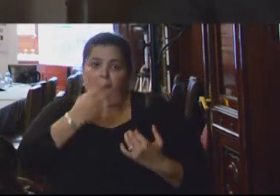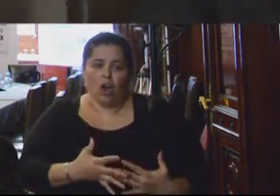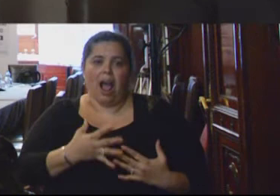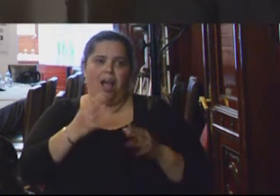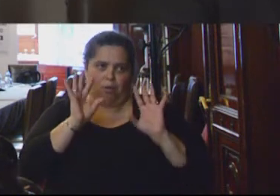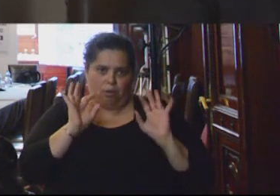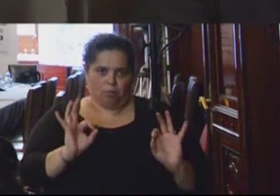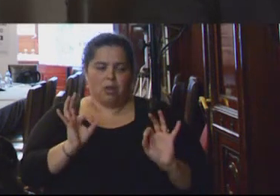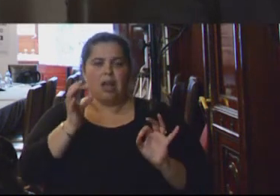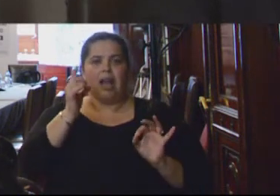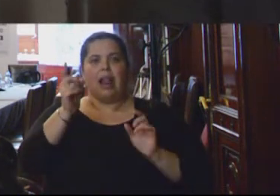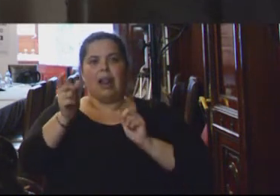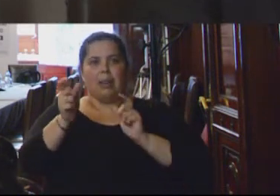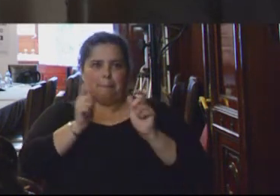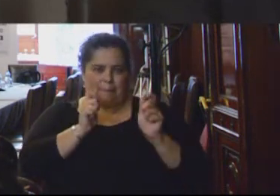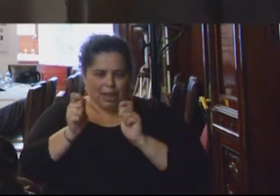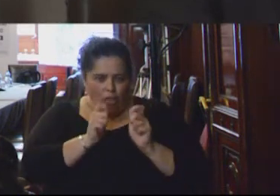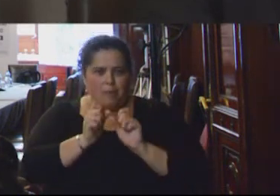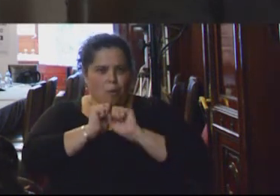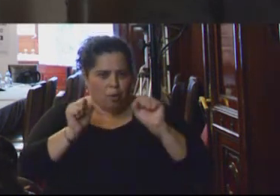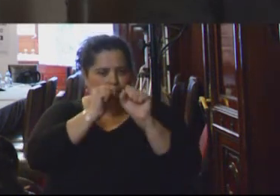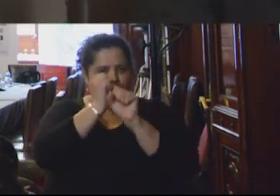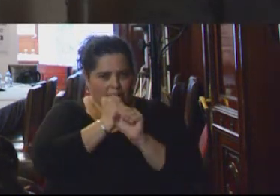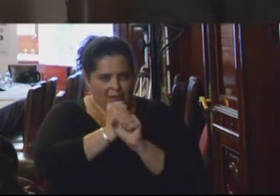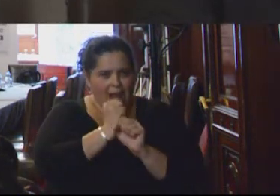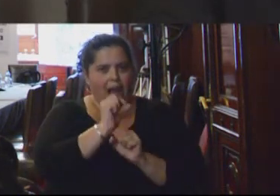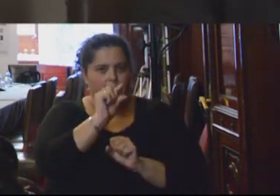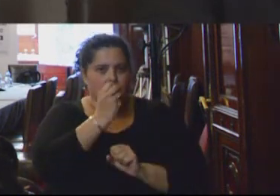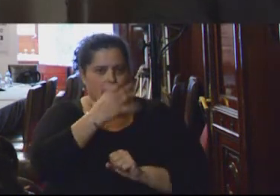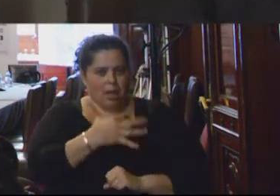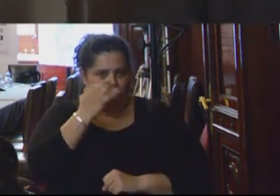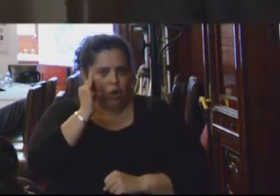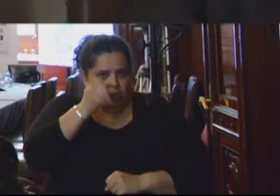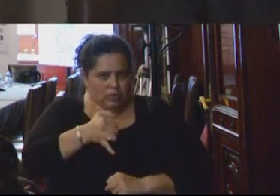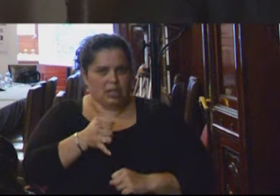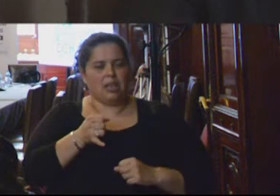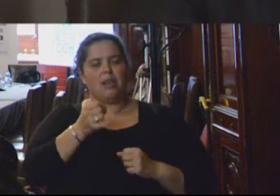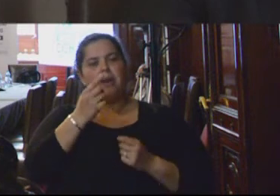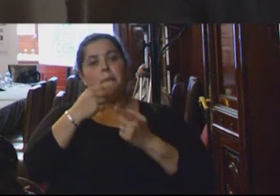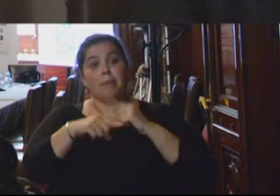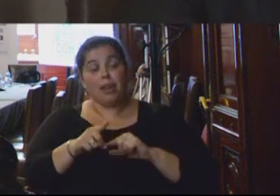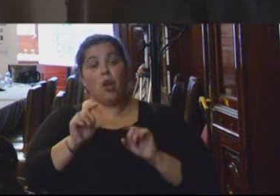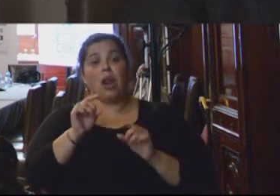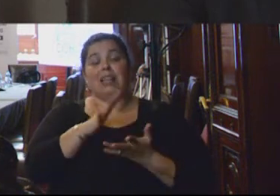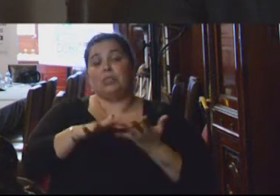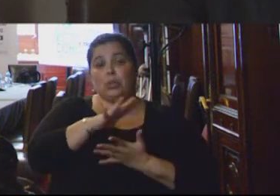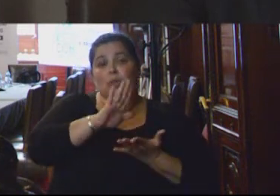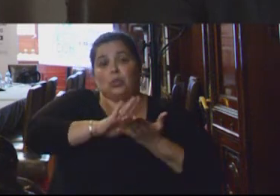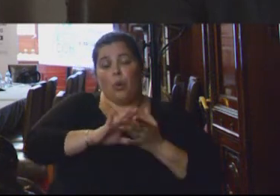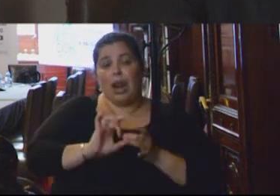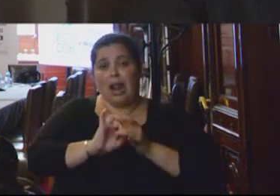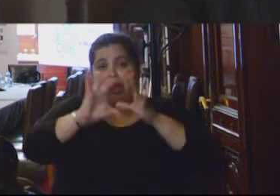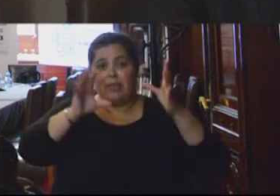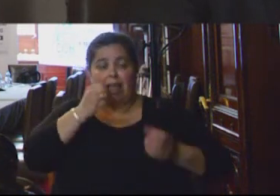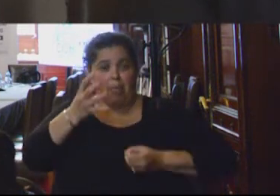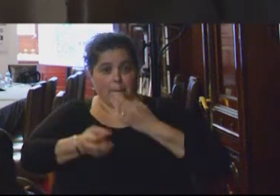cual ejerce el periodismo y trabajan los medios de comunicación en el Ecuador, la situación de la libertad de expresión es